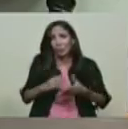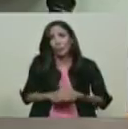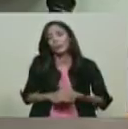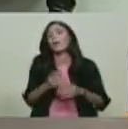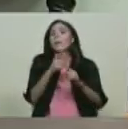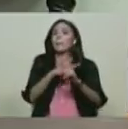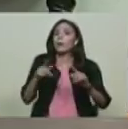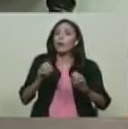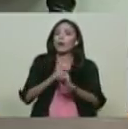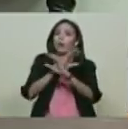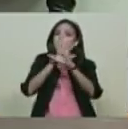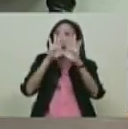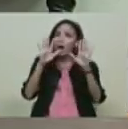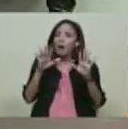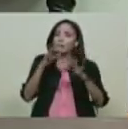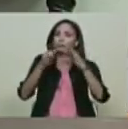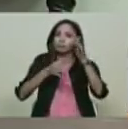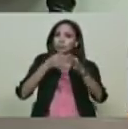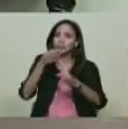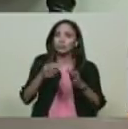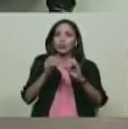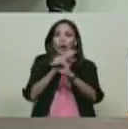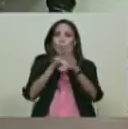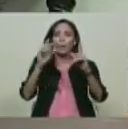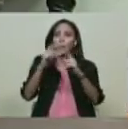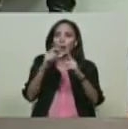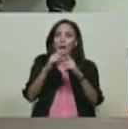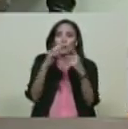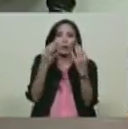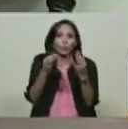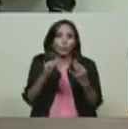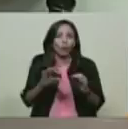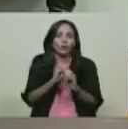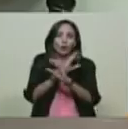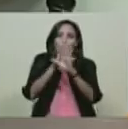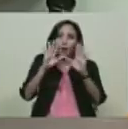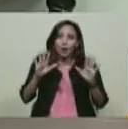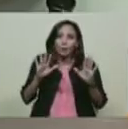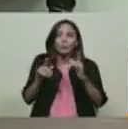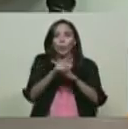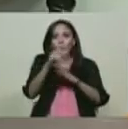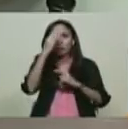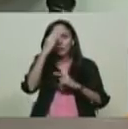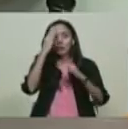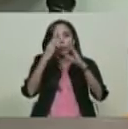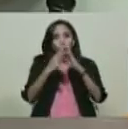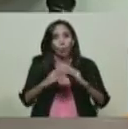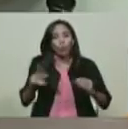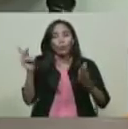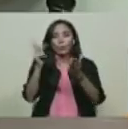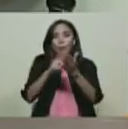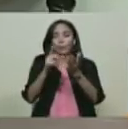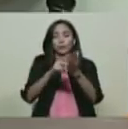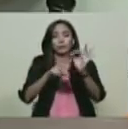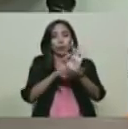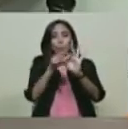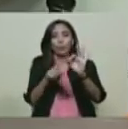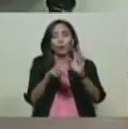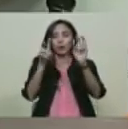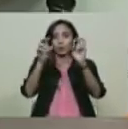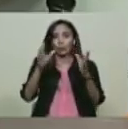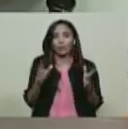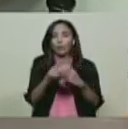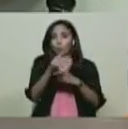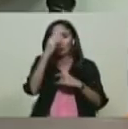aclarar y que todo el mundo sepa que aquí todos van a participar en la criptomoneda del petro. Debe saberlo